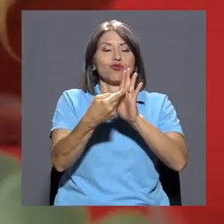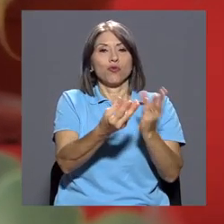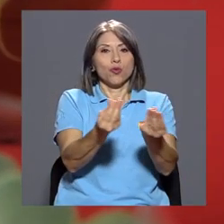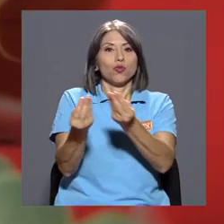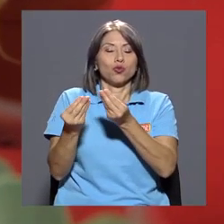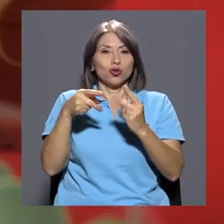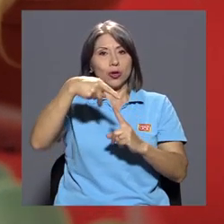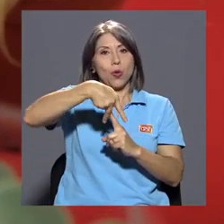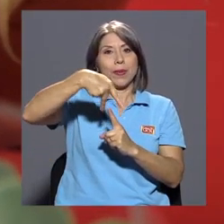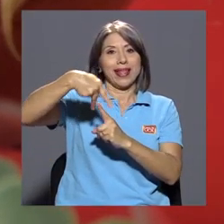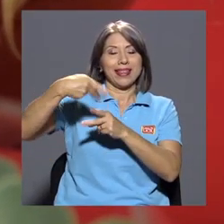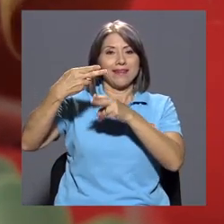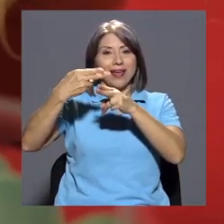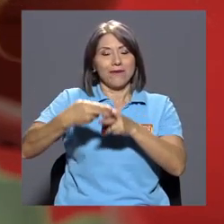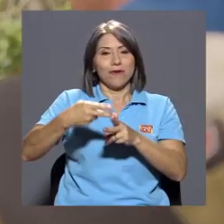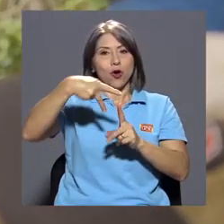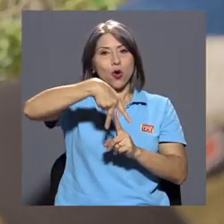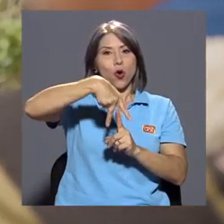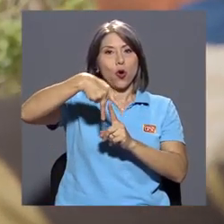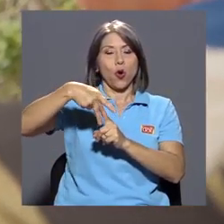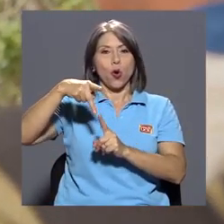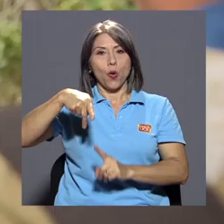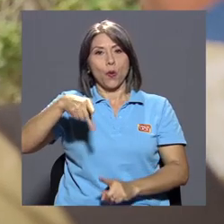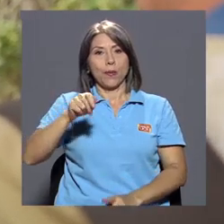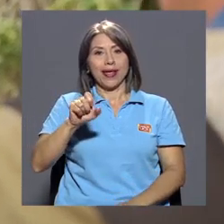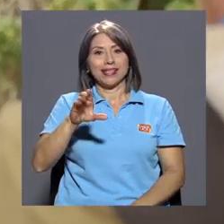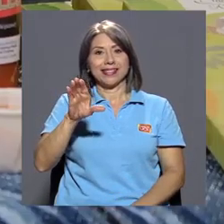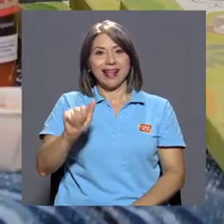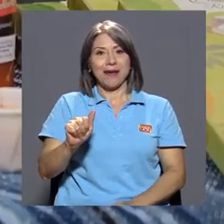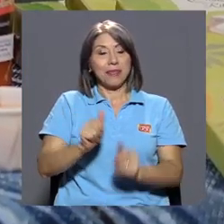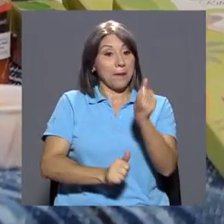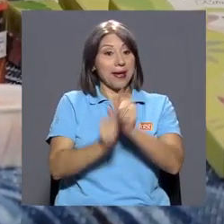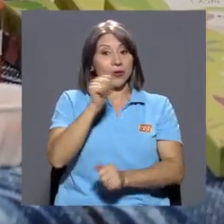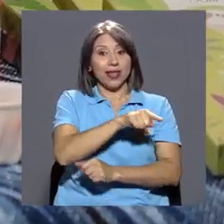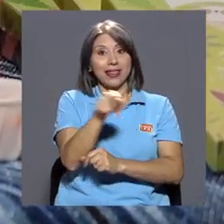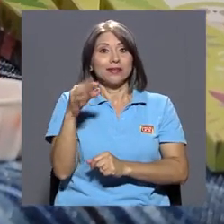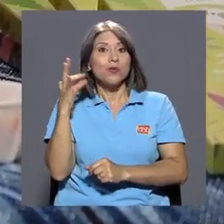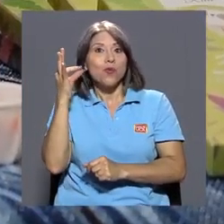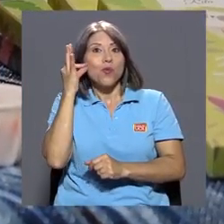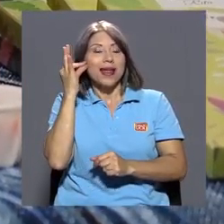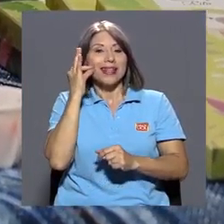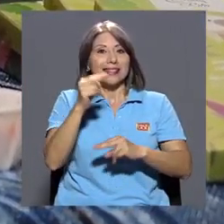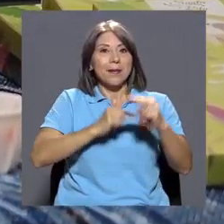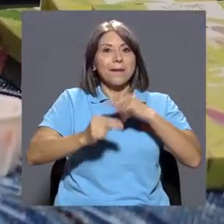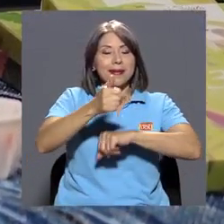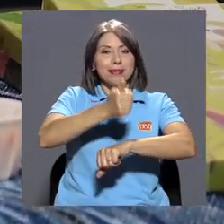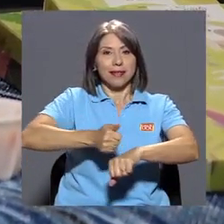de la cooperativa llamada Coopesca, conformada en su mayoría por mujeres emprendedoras.